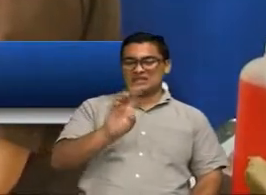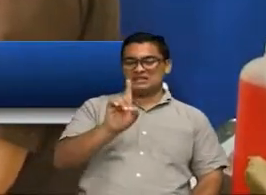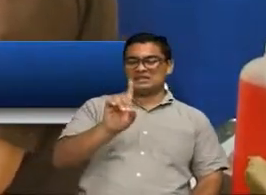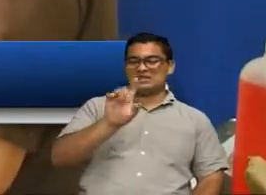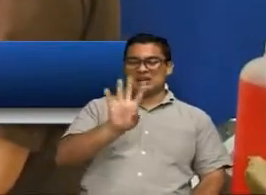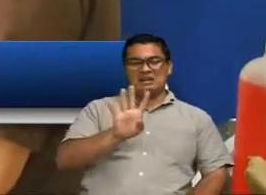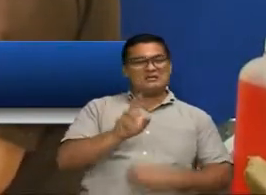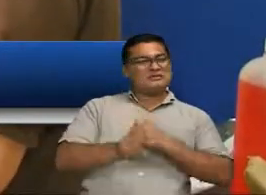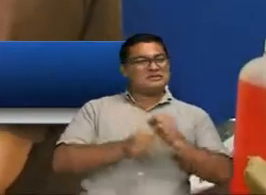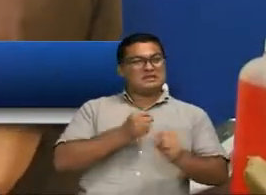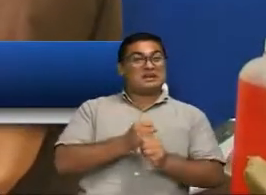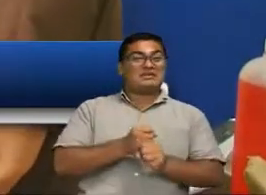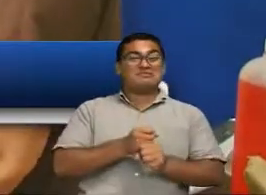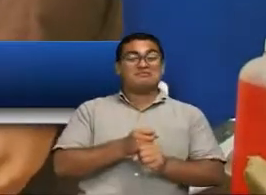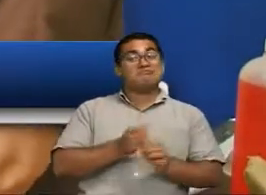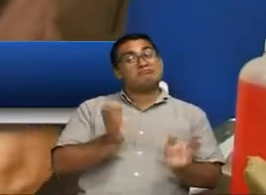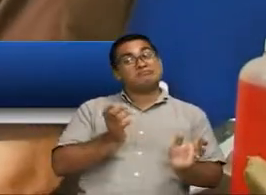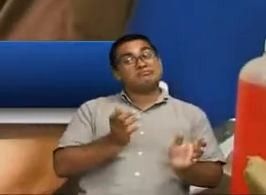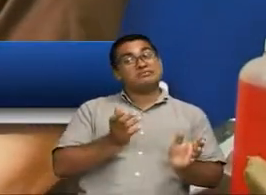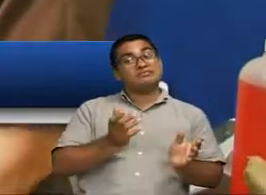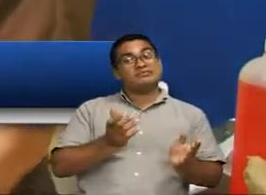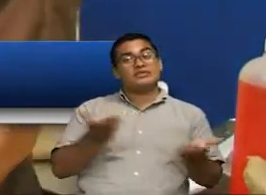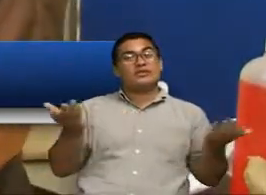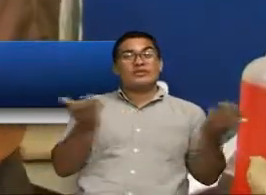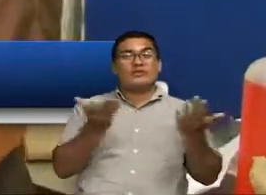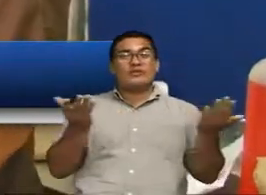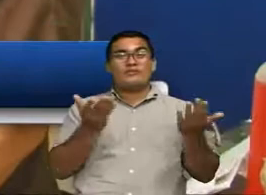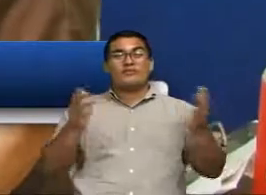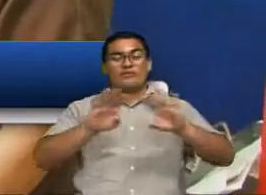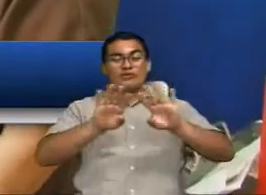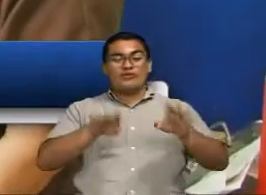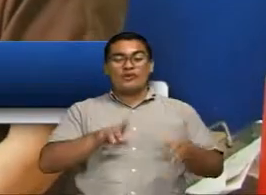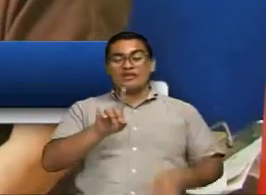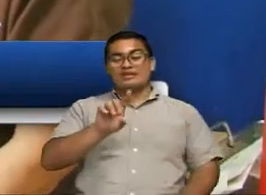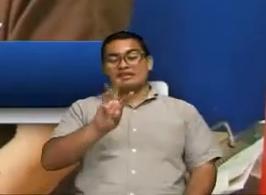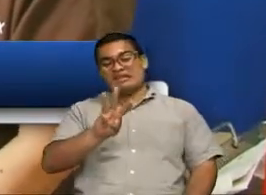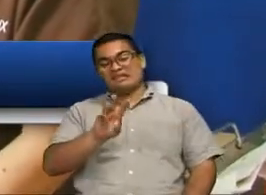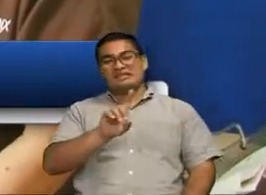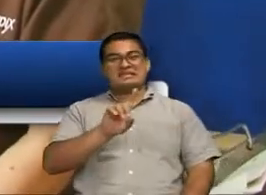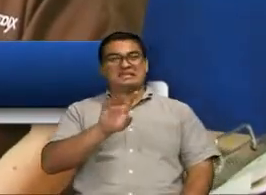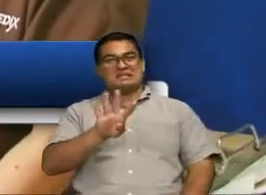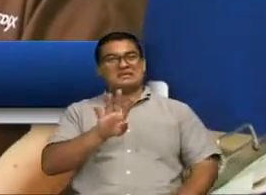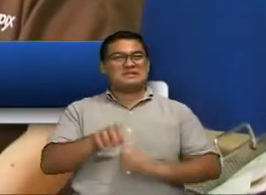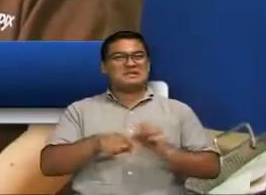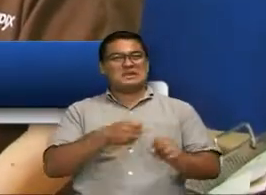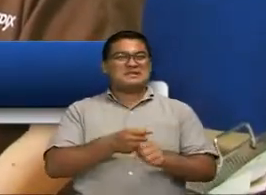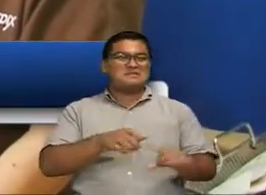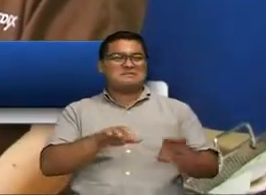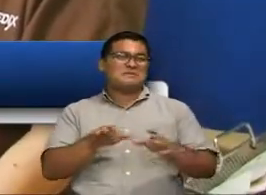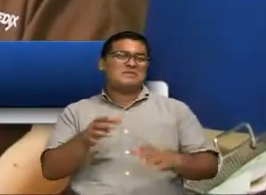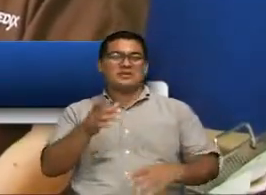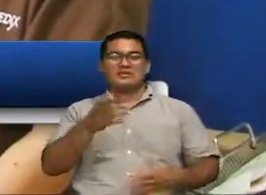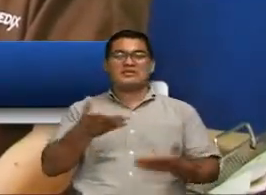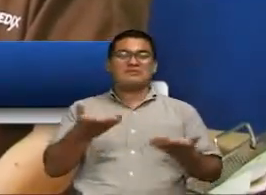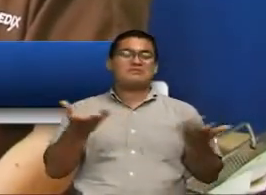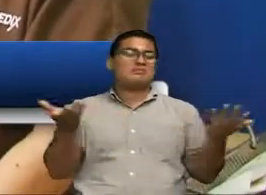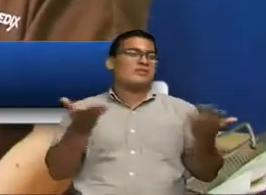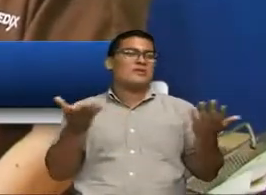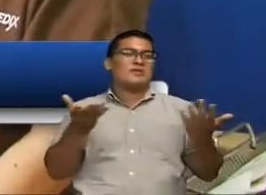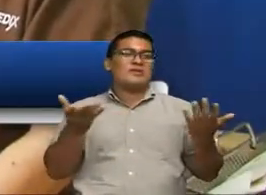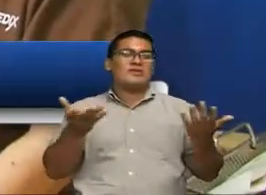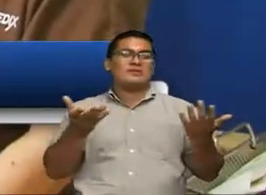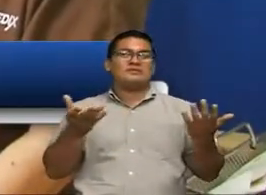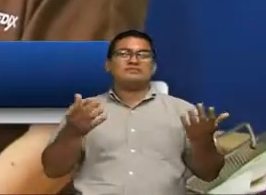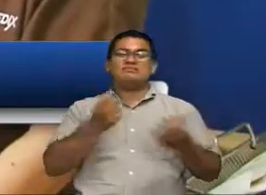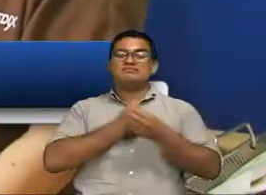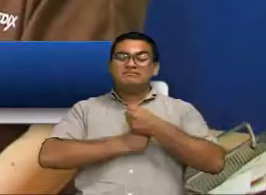años. ¿Cómo han percibido ellas? ¿También ustedes las han involucrado en este proceso de las 28